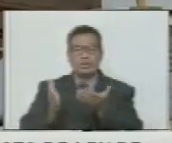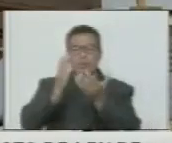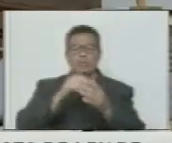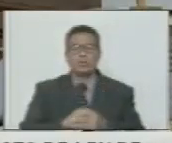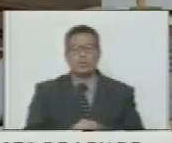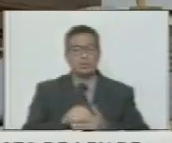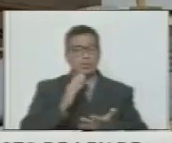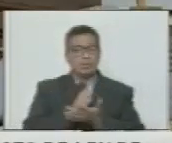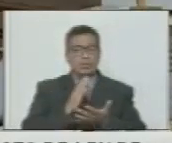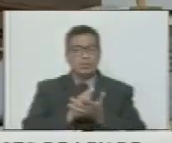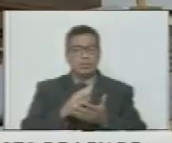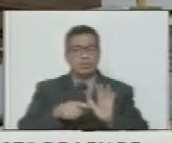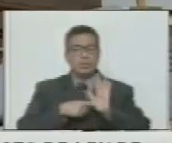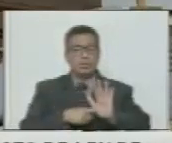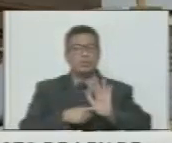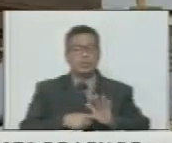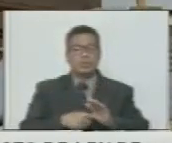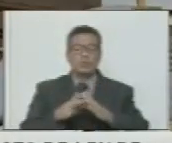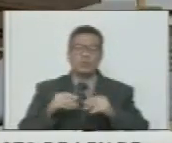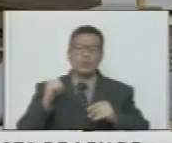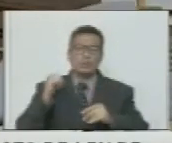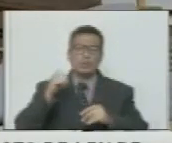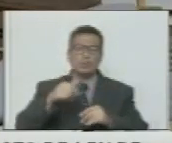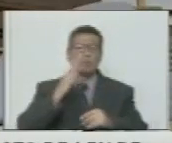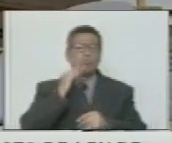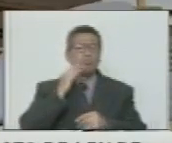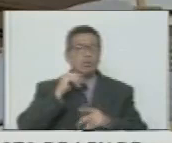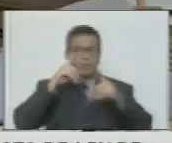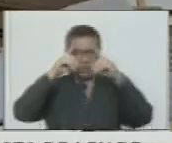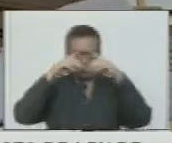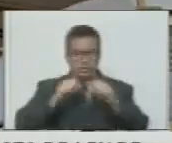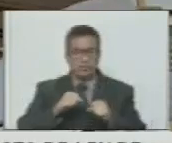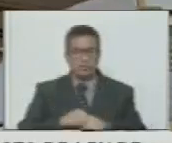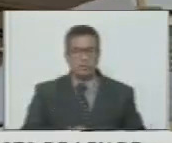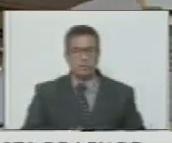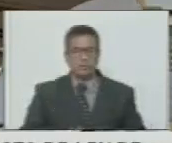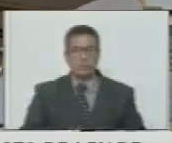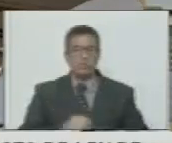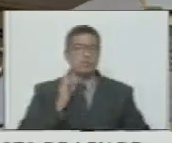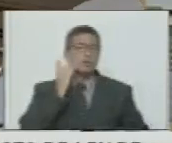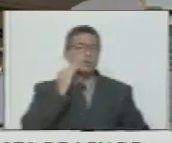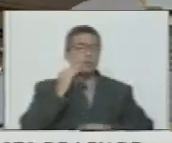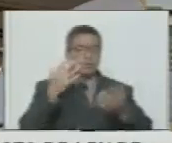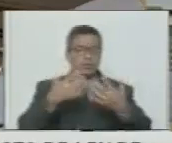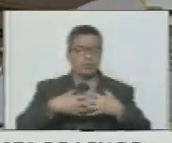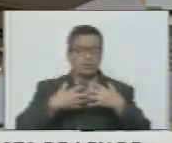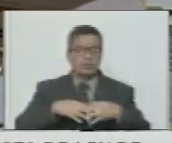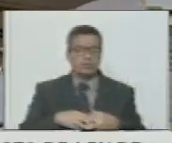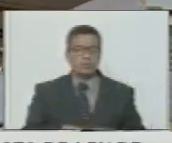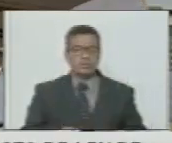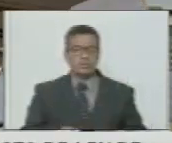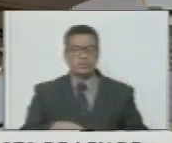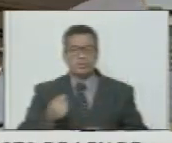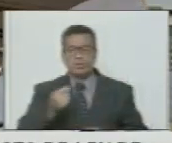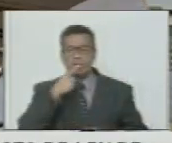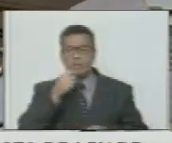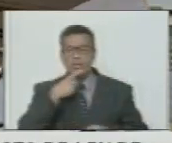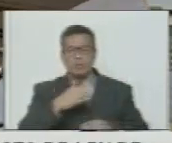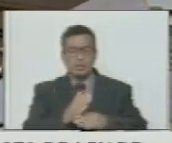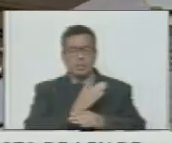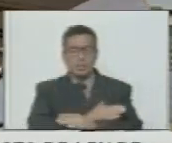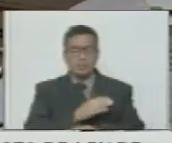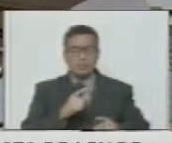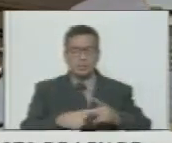de servicios, siempre que demuestren su trayectoria y experiencia profesional. En el caso de las empresas de